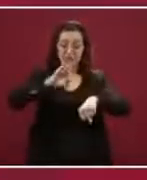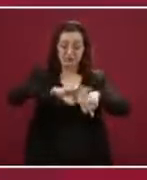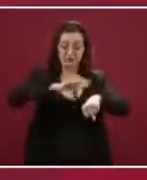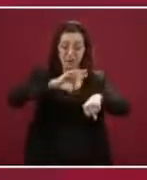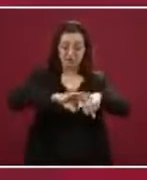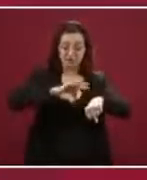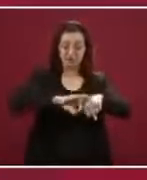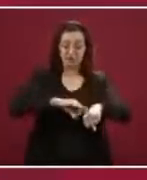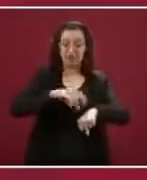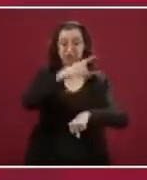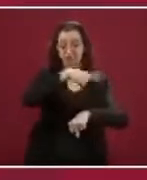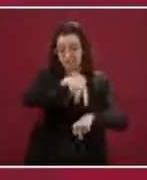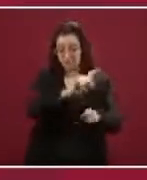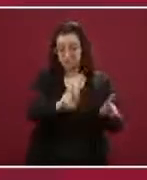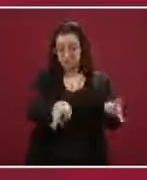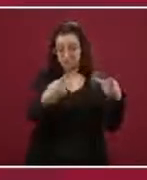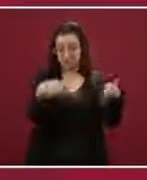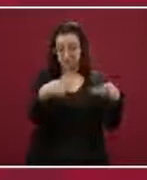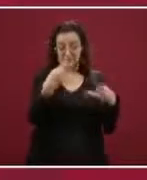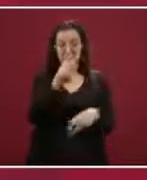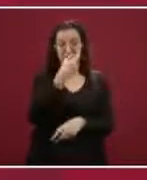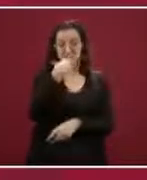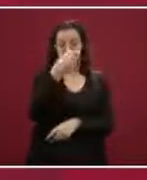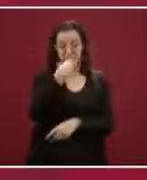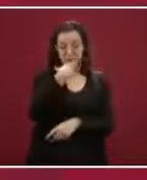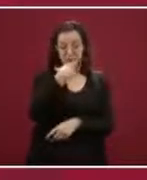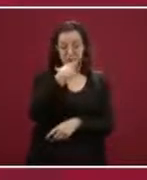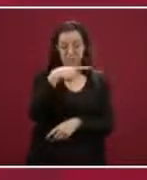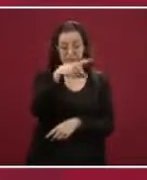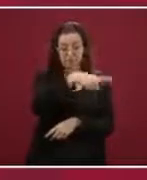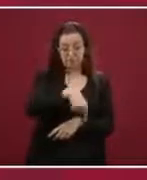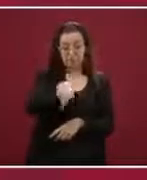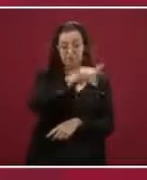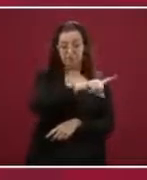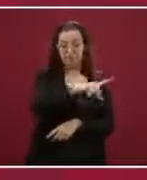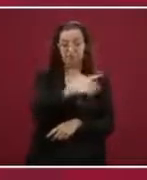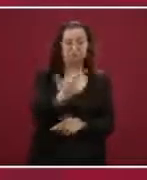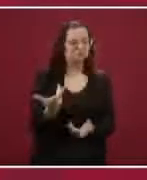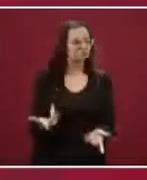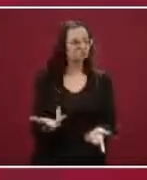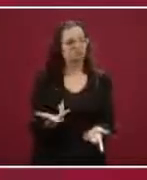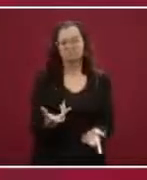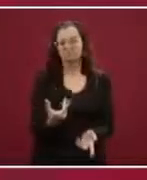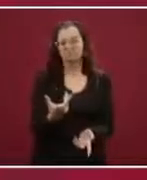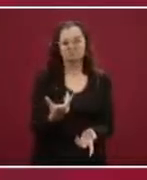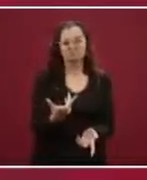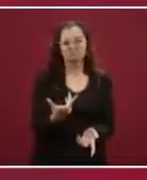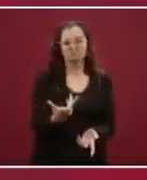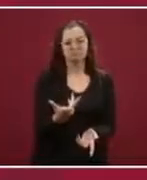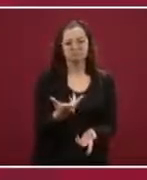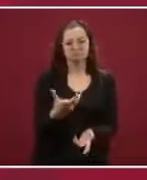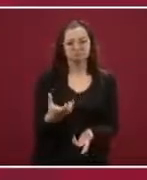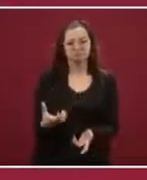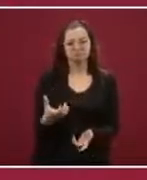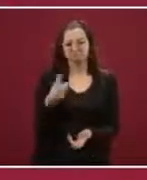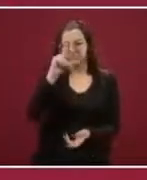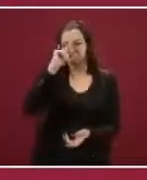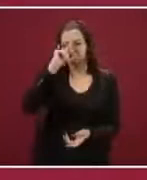los proveedores de medicina, echados a perder,